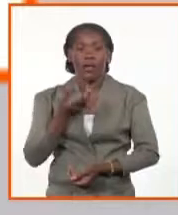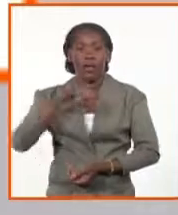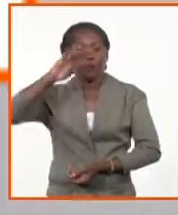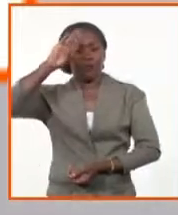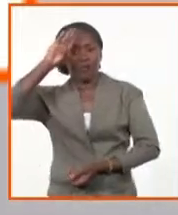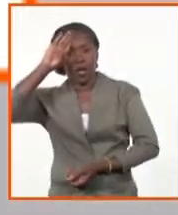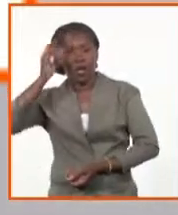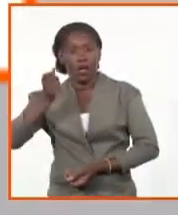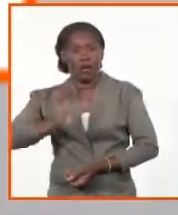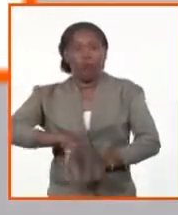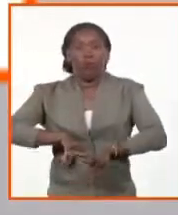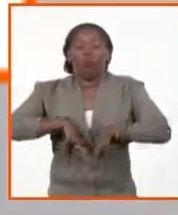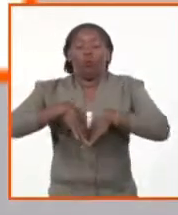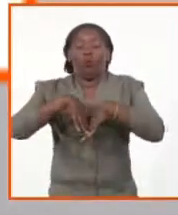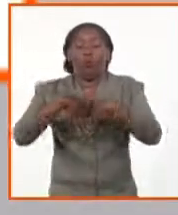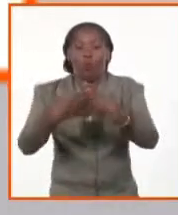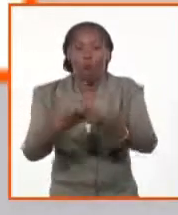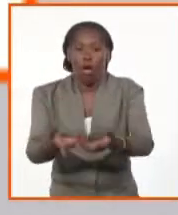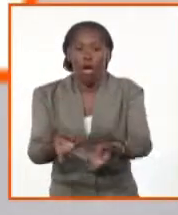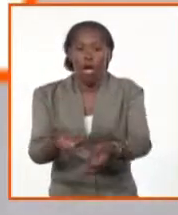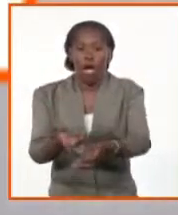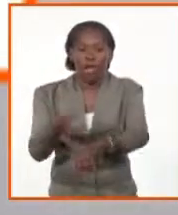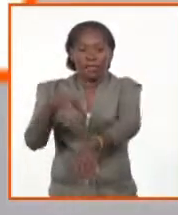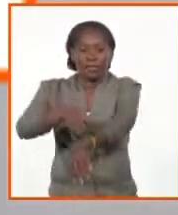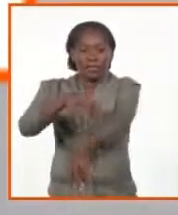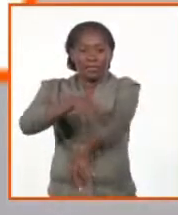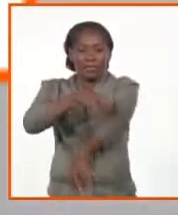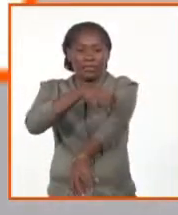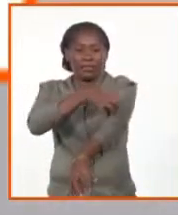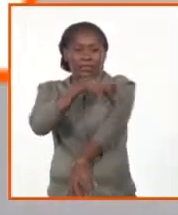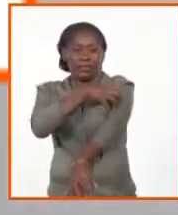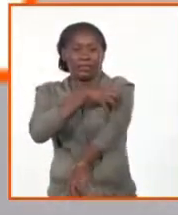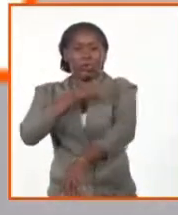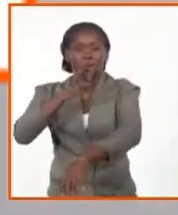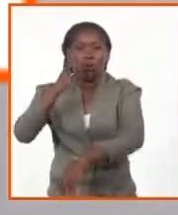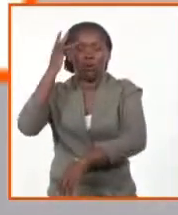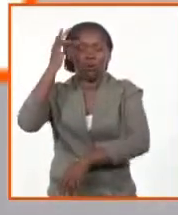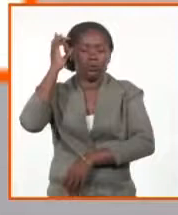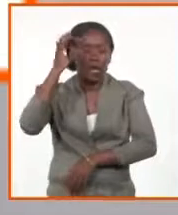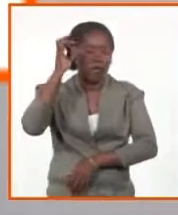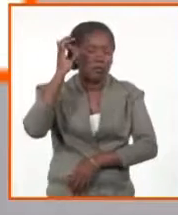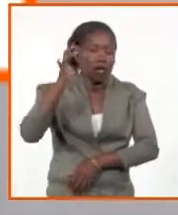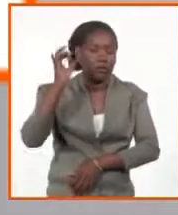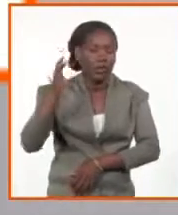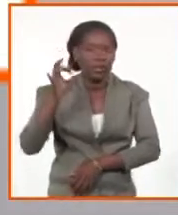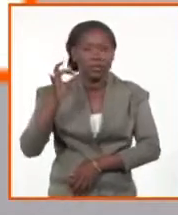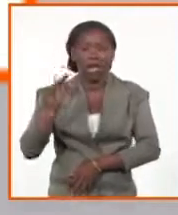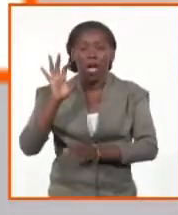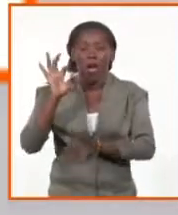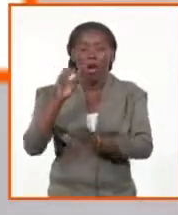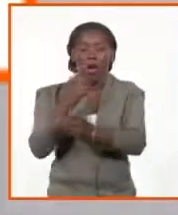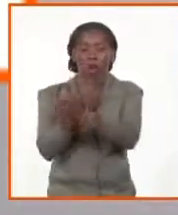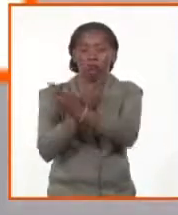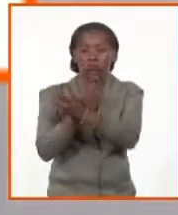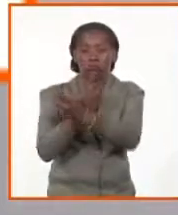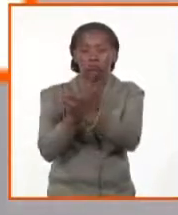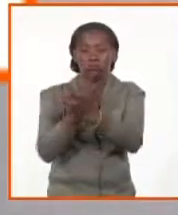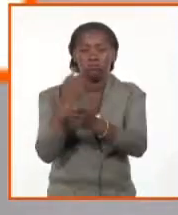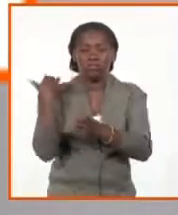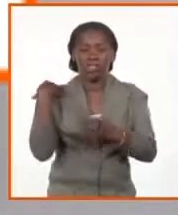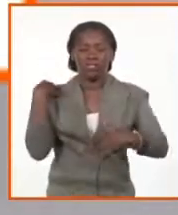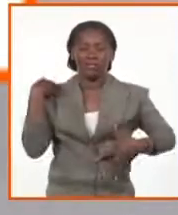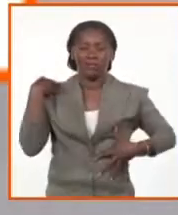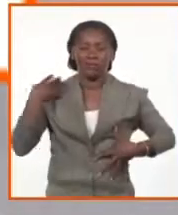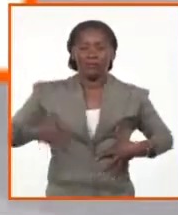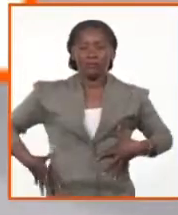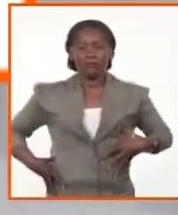reich es el exantema todo de cabeza dolores musculares las presencias que pueden o no